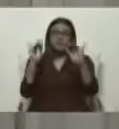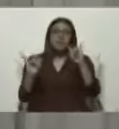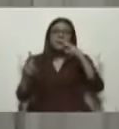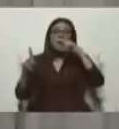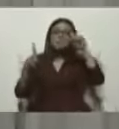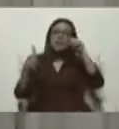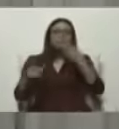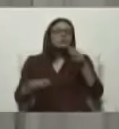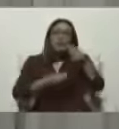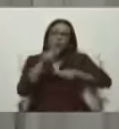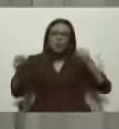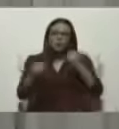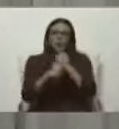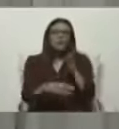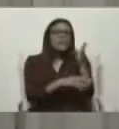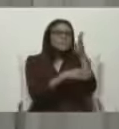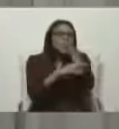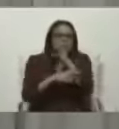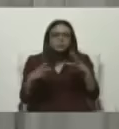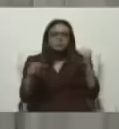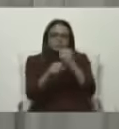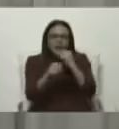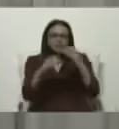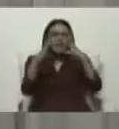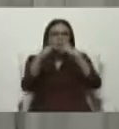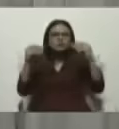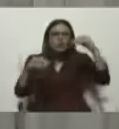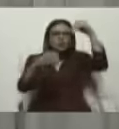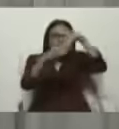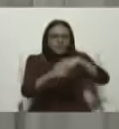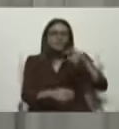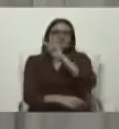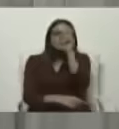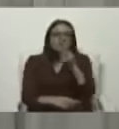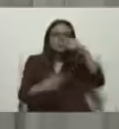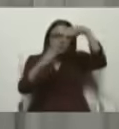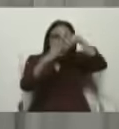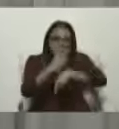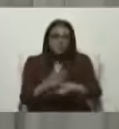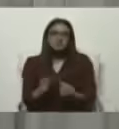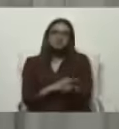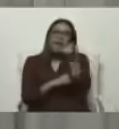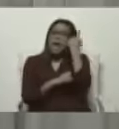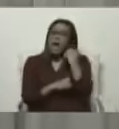cada palmo del territorio de nuestra República. Ayer mismo,